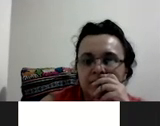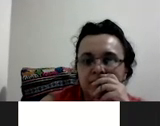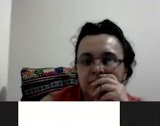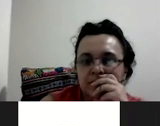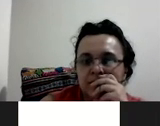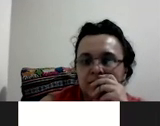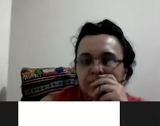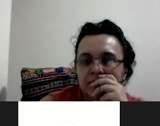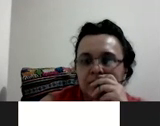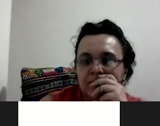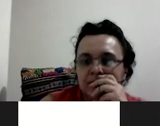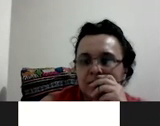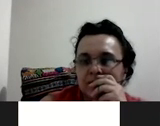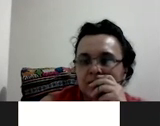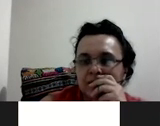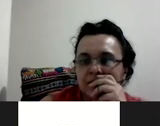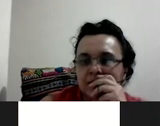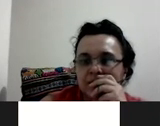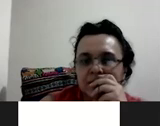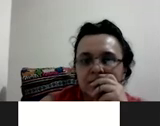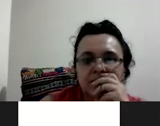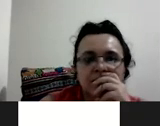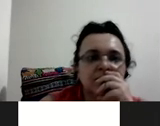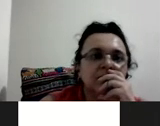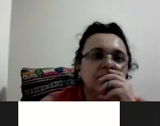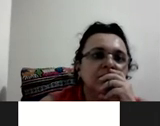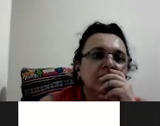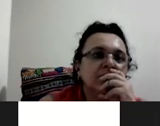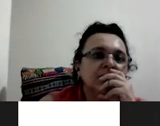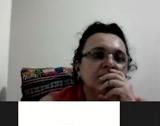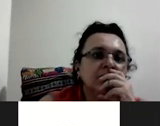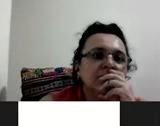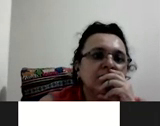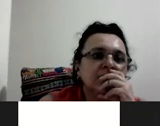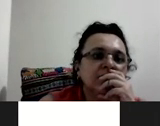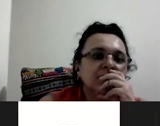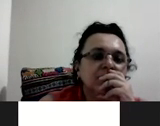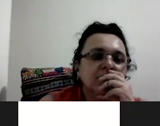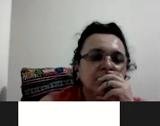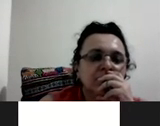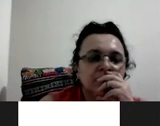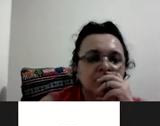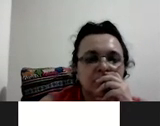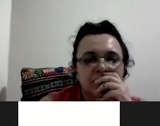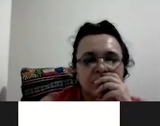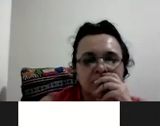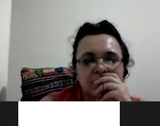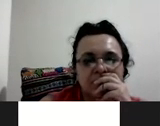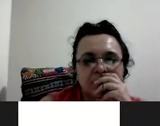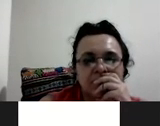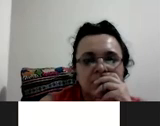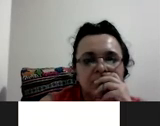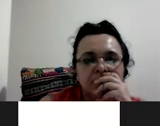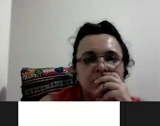el donde usamos so, to, neither, and either.